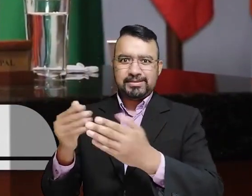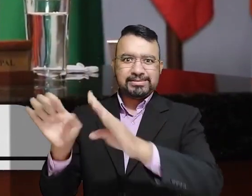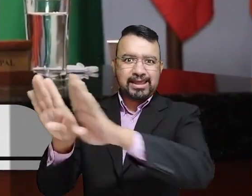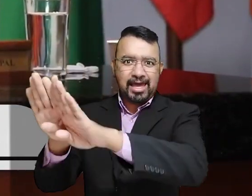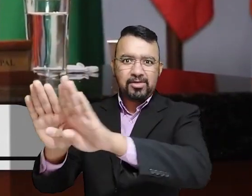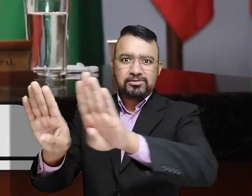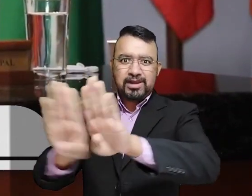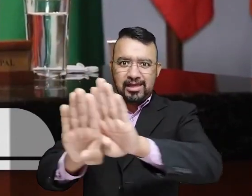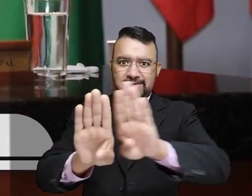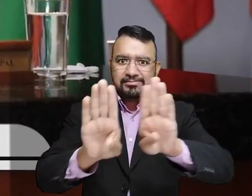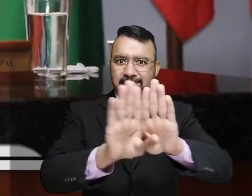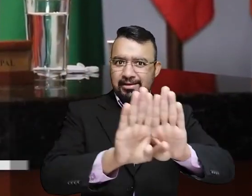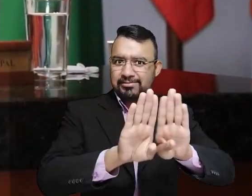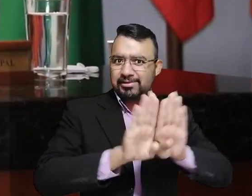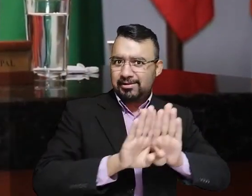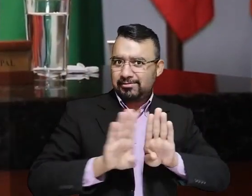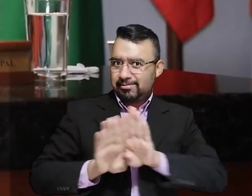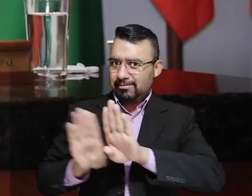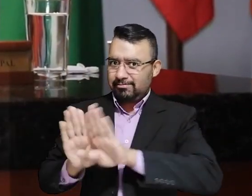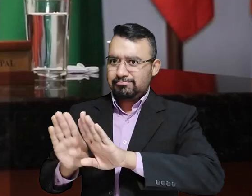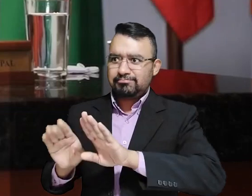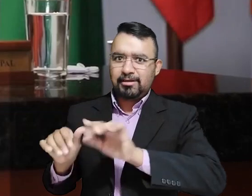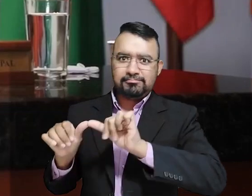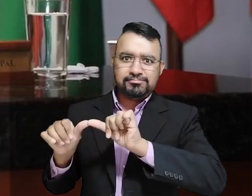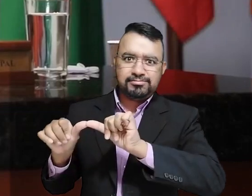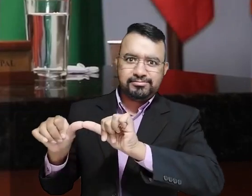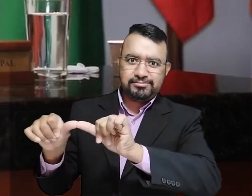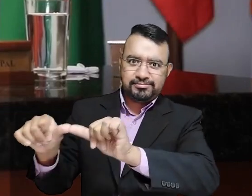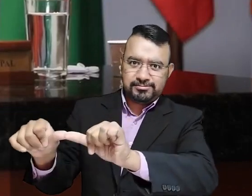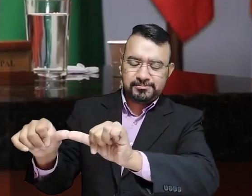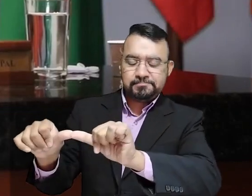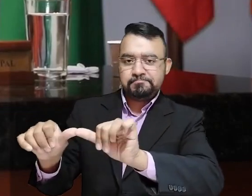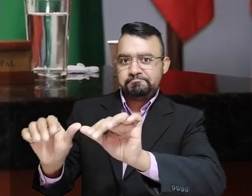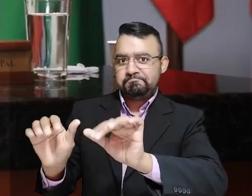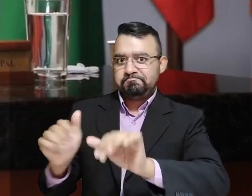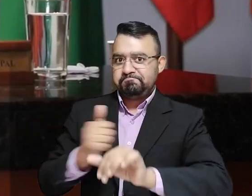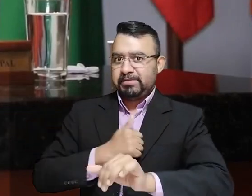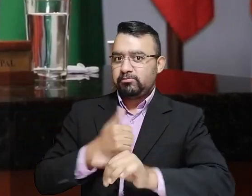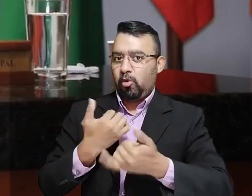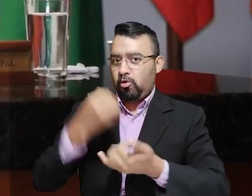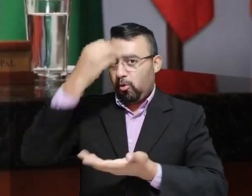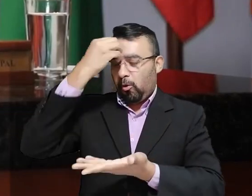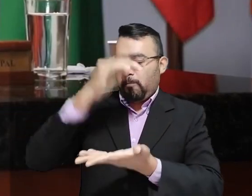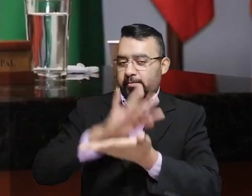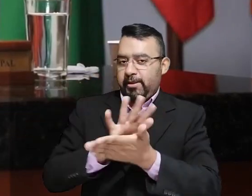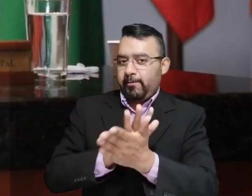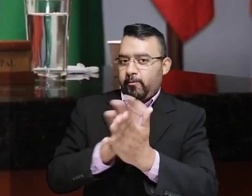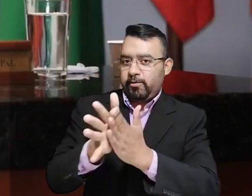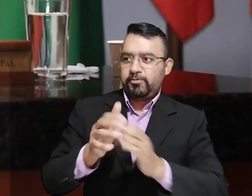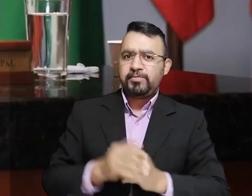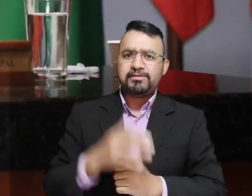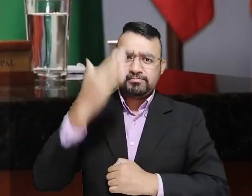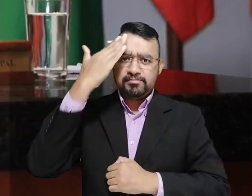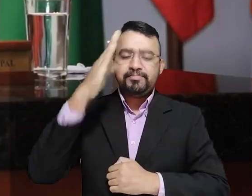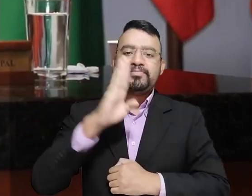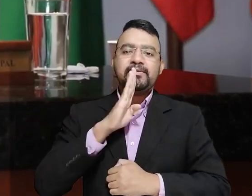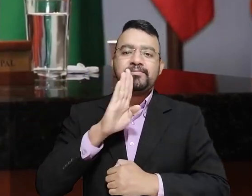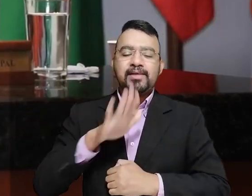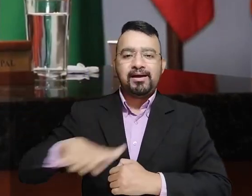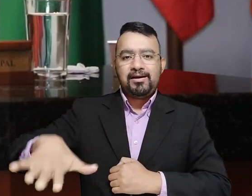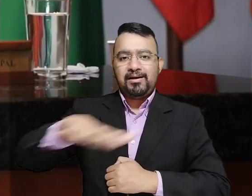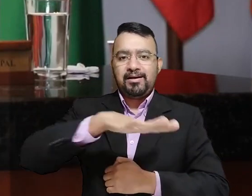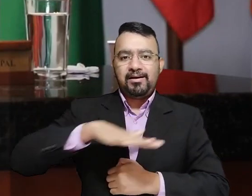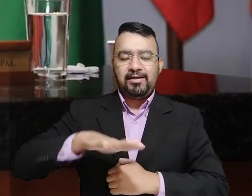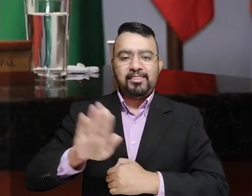al cierre prolongado que se ha venido dando durante fines de semana por